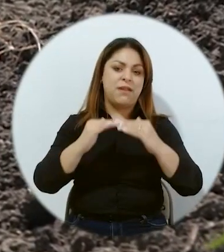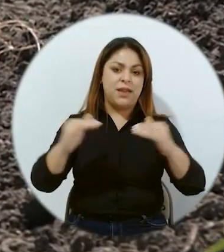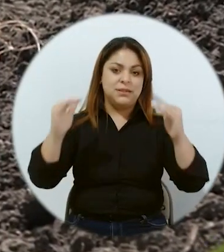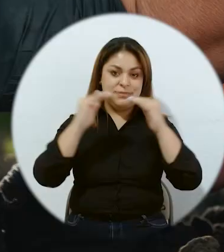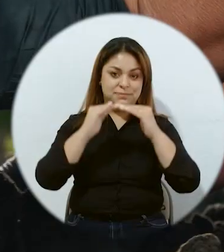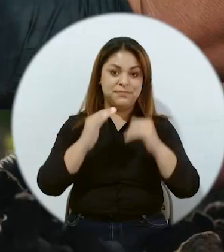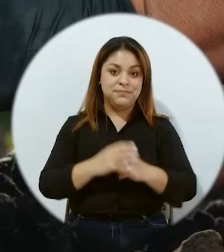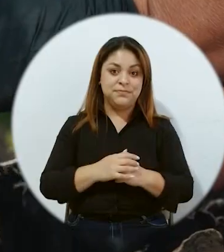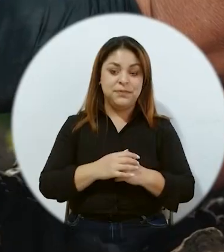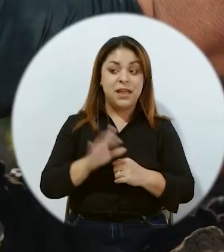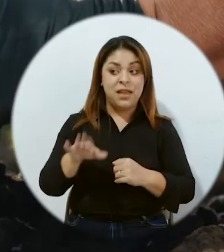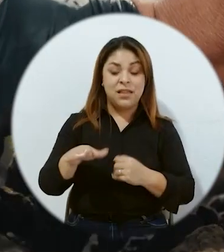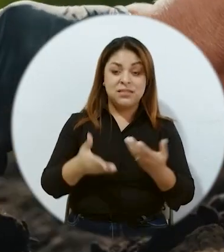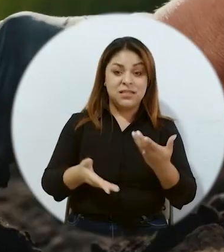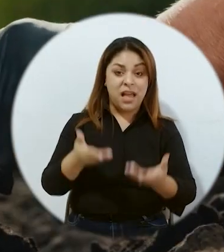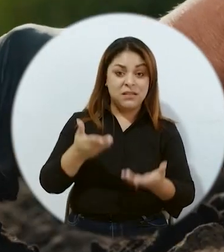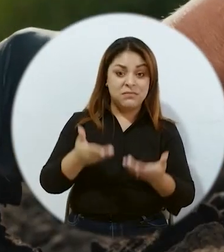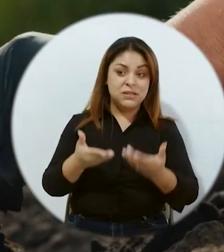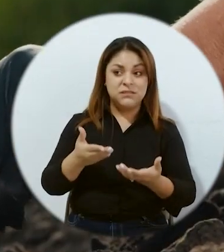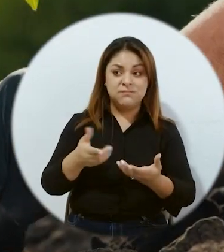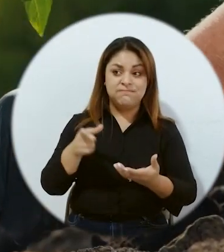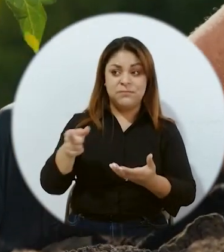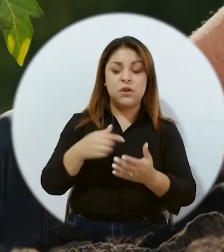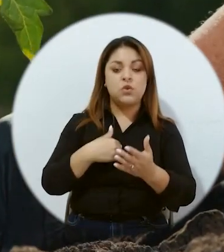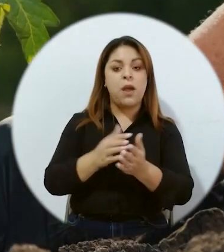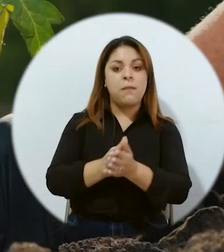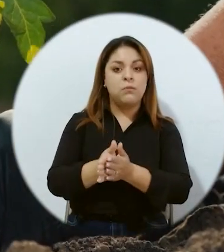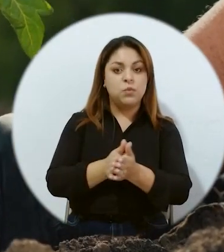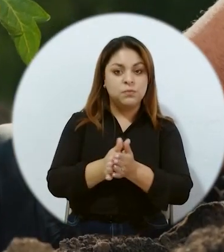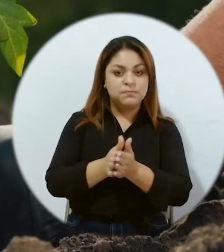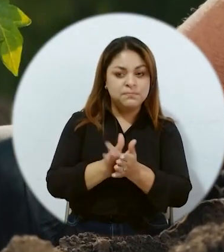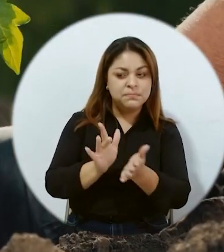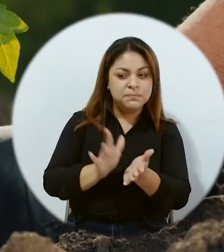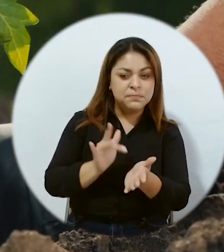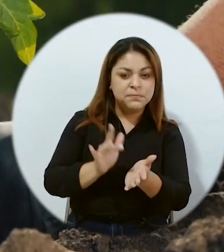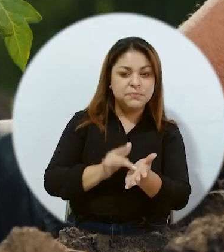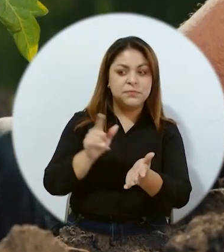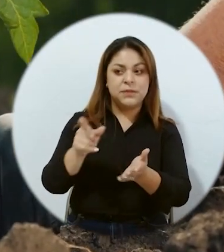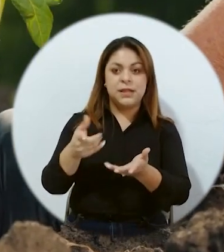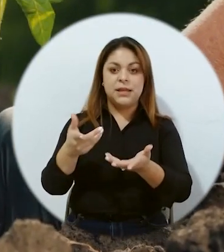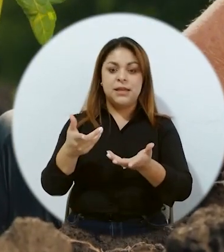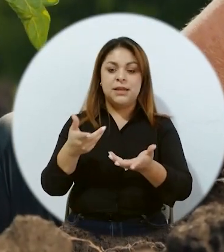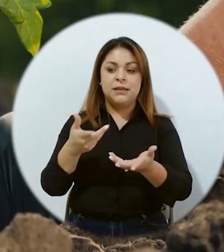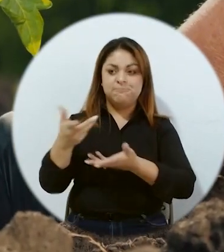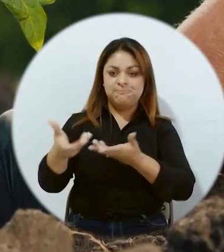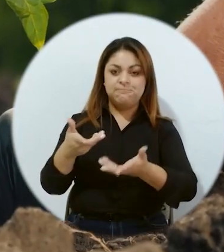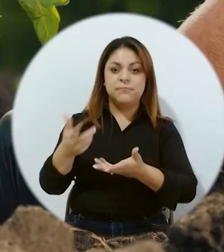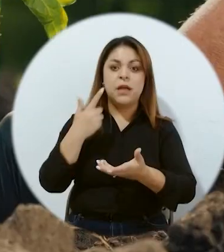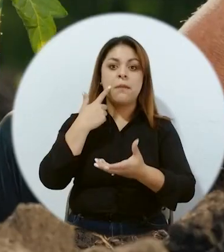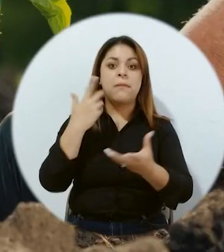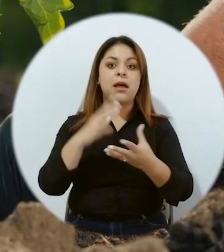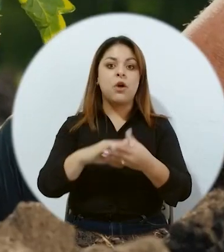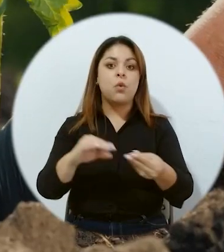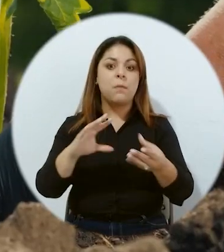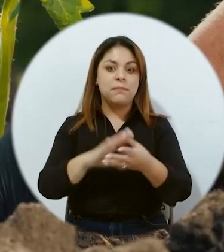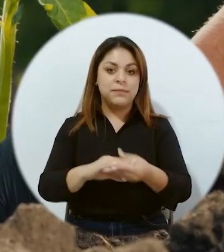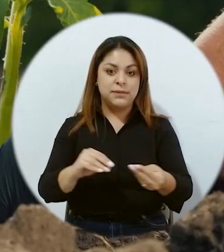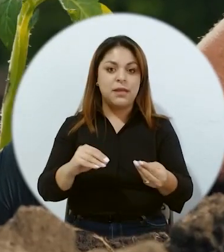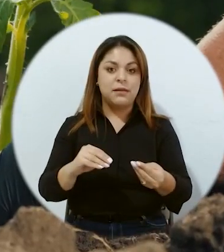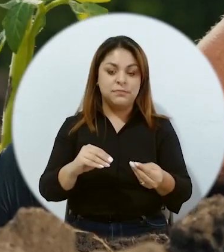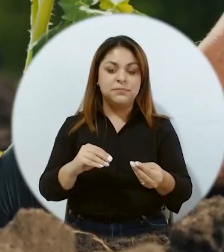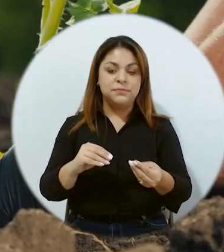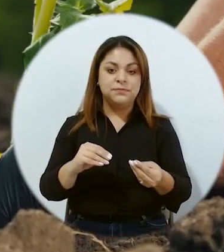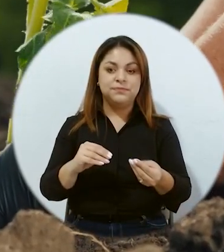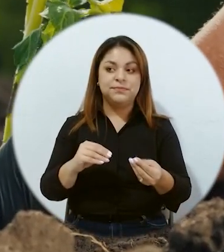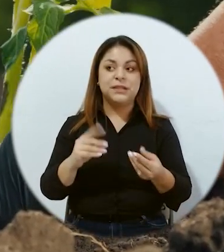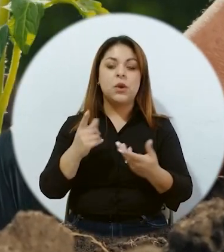niveles. Y quizá, Maribel, aprovechando esta intervención para comentar